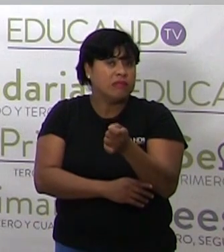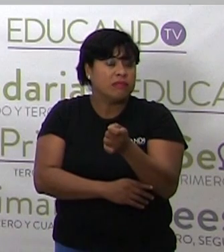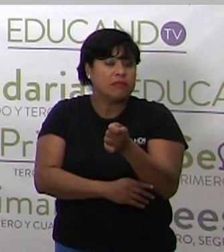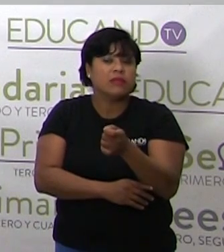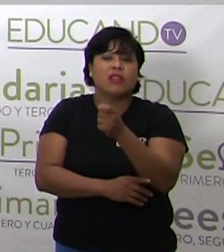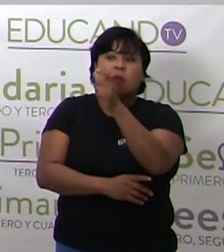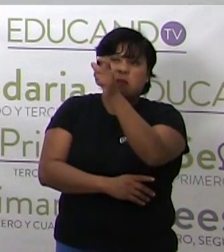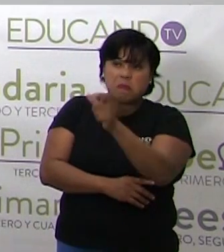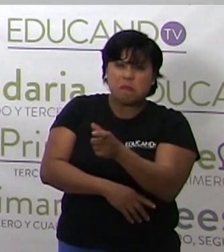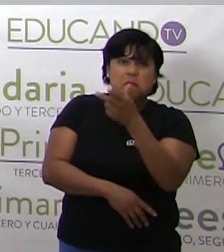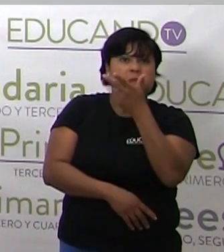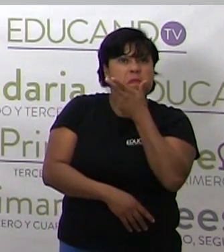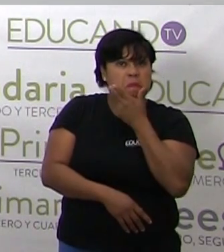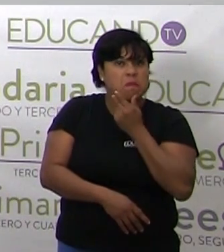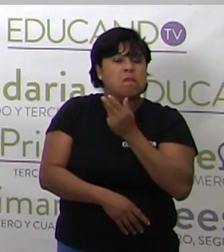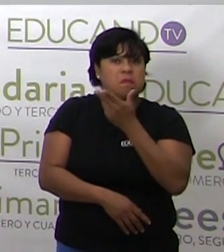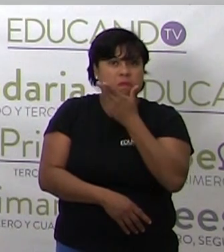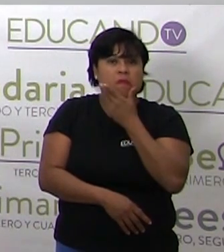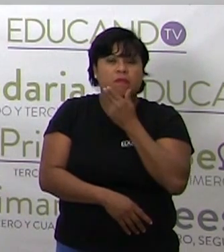un hombre